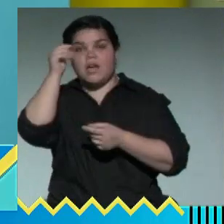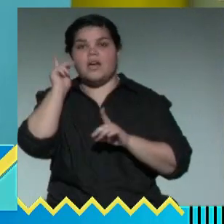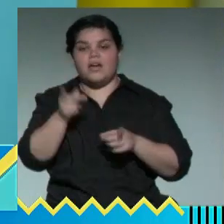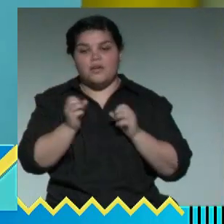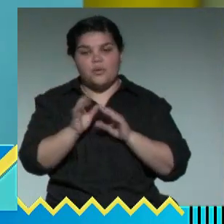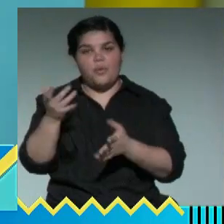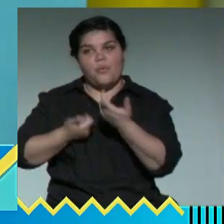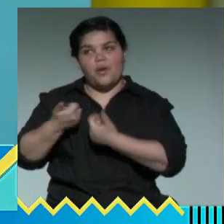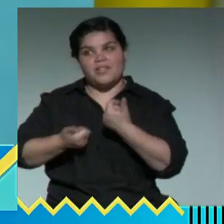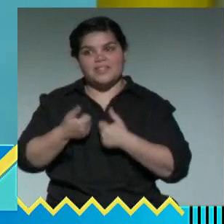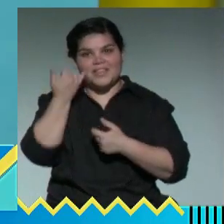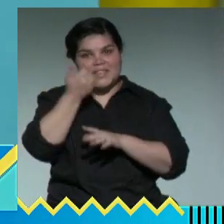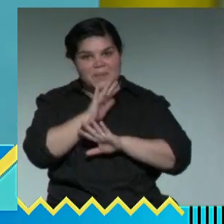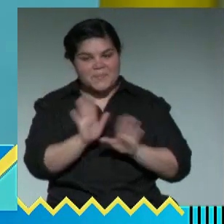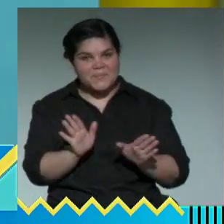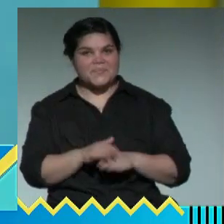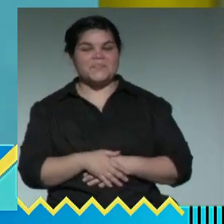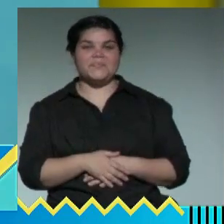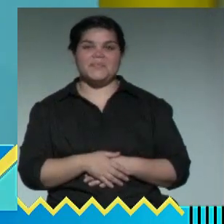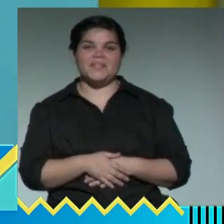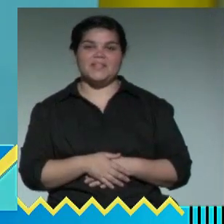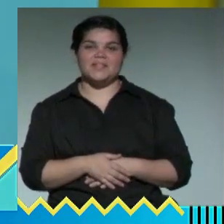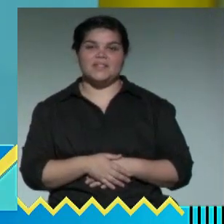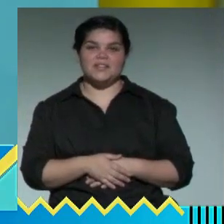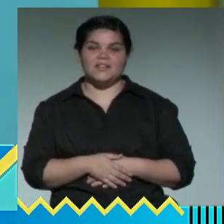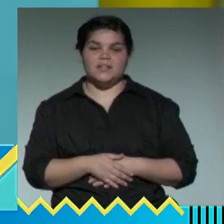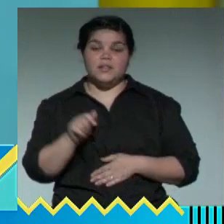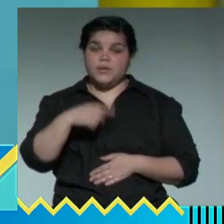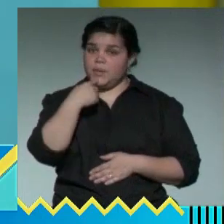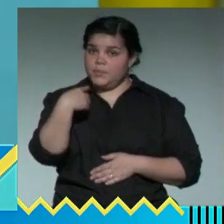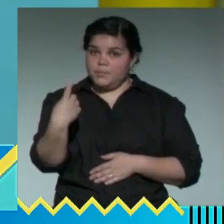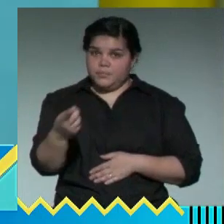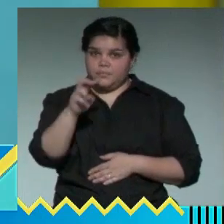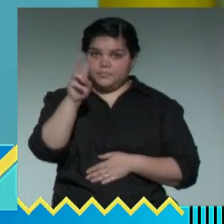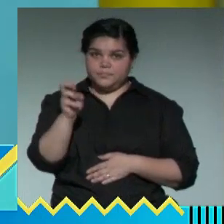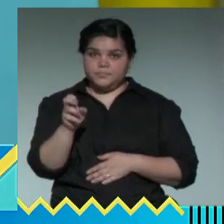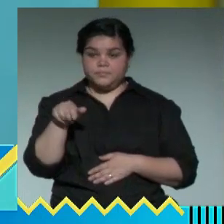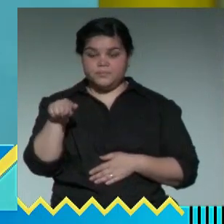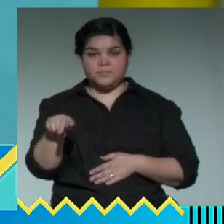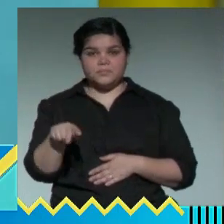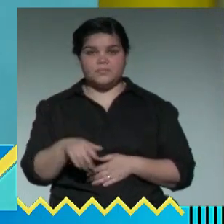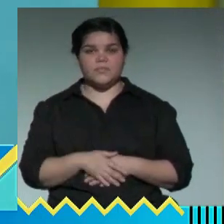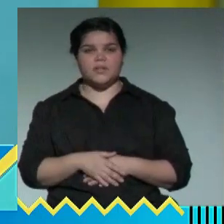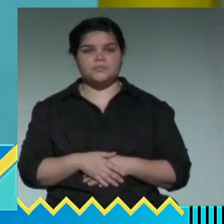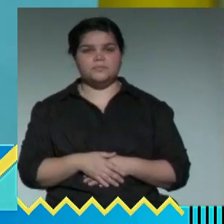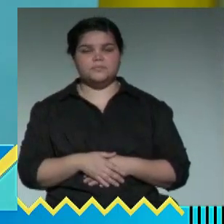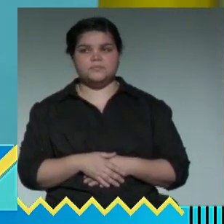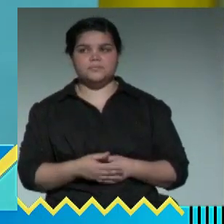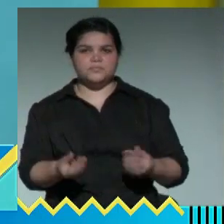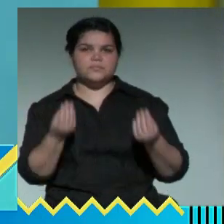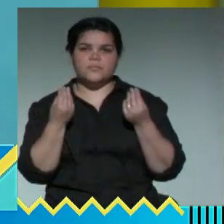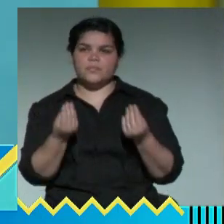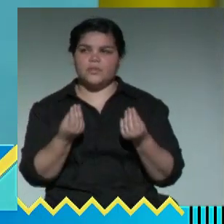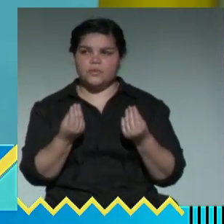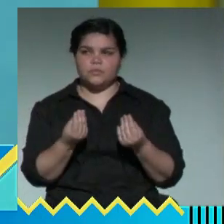que no mucho más para decir. Con respecto a esto que le preguntaba a Leo, que tiene que ver con los personajes, ¿no?, o cómo se